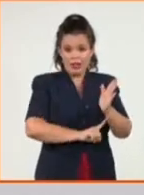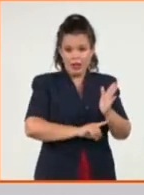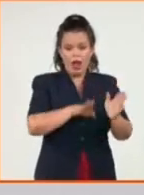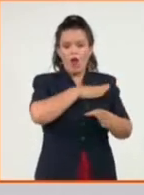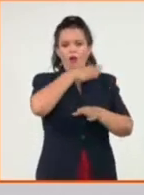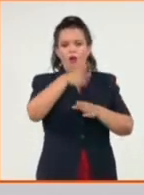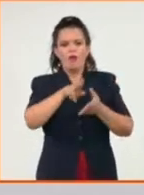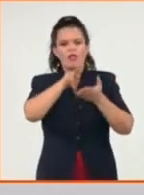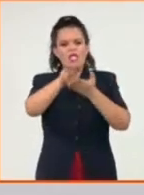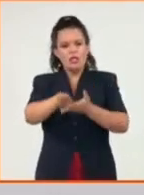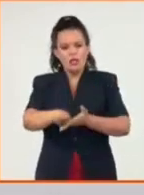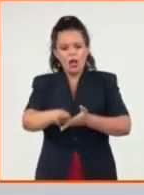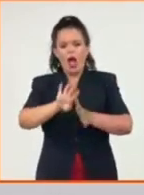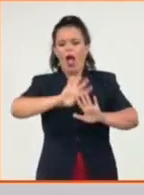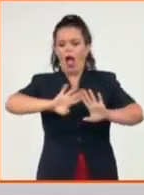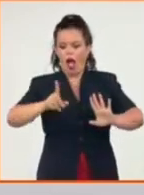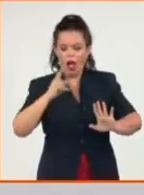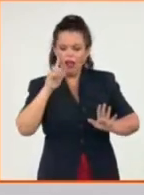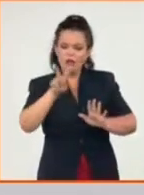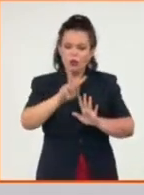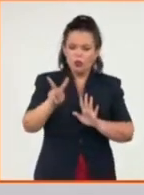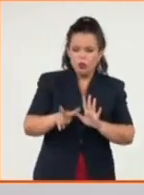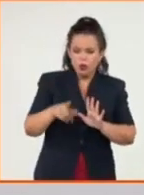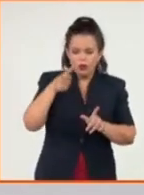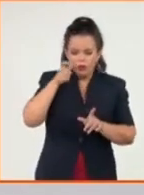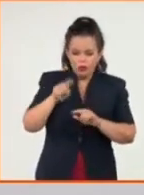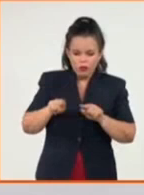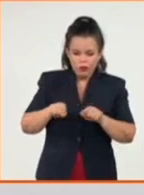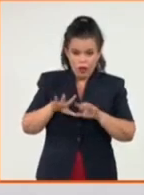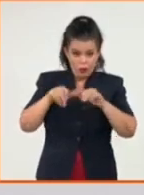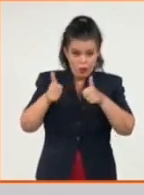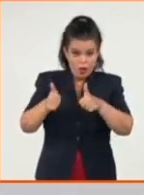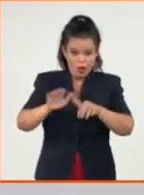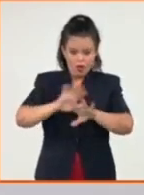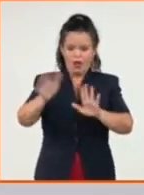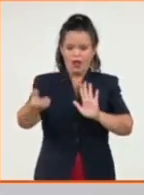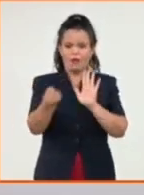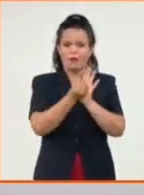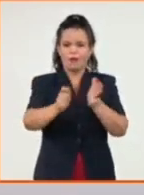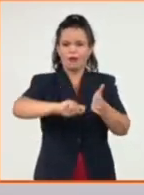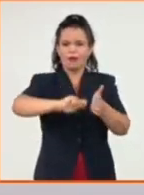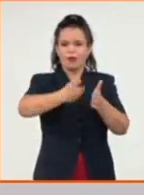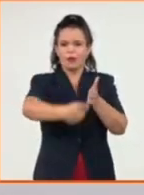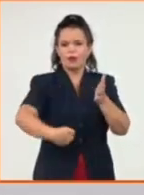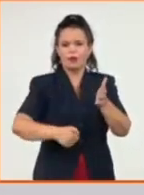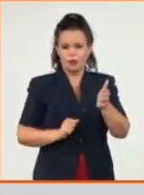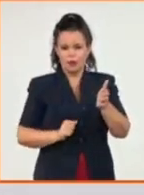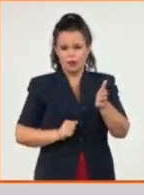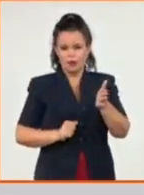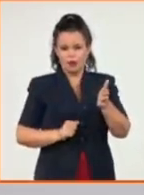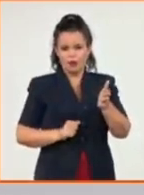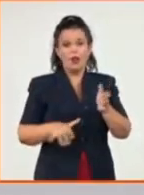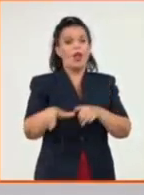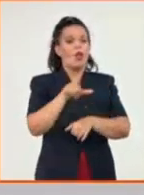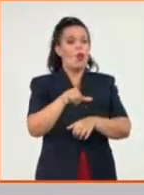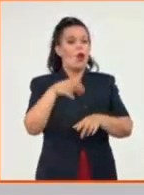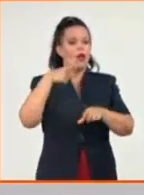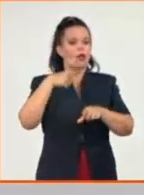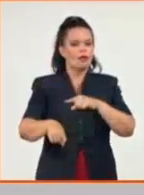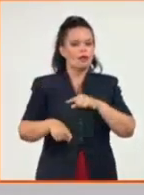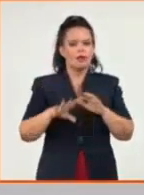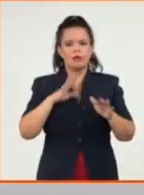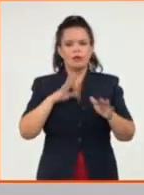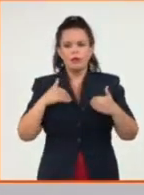a la ley está también la venta de sistemas fotovoltaicos en moneda libremente convertible y otras